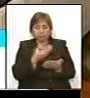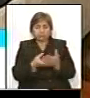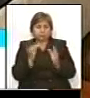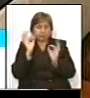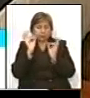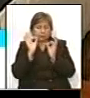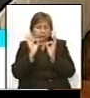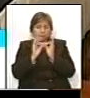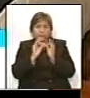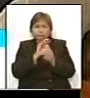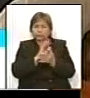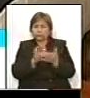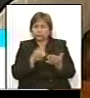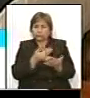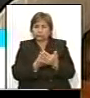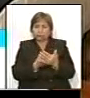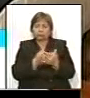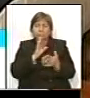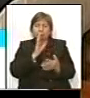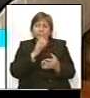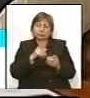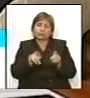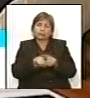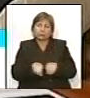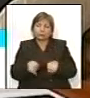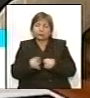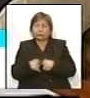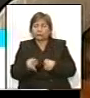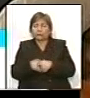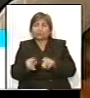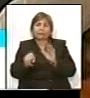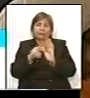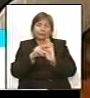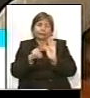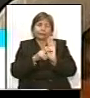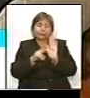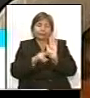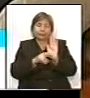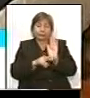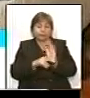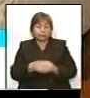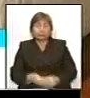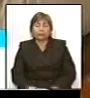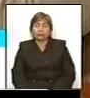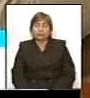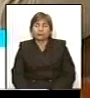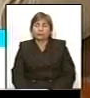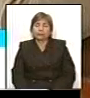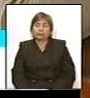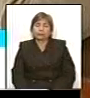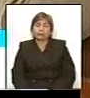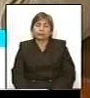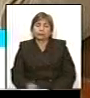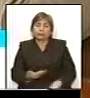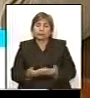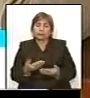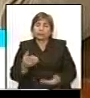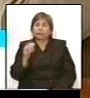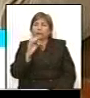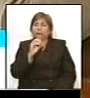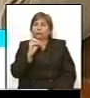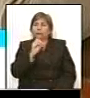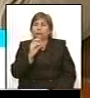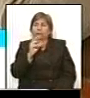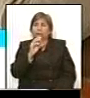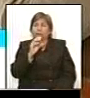puntual, porque creo que todos ya hemos redundado sobre el tema de las normativas, en la aplicación del decreto supremo 003